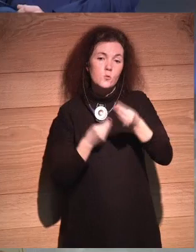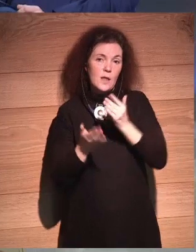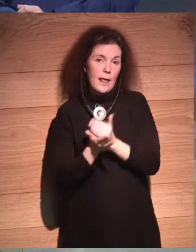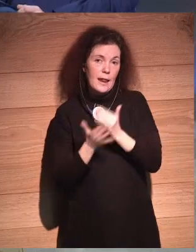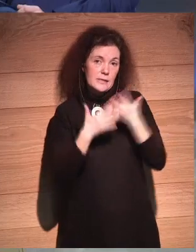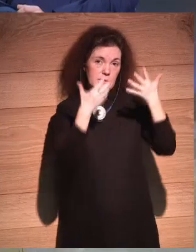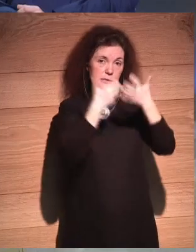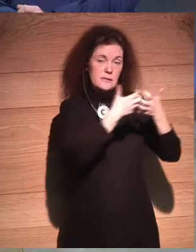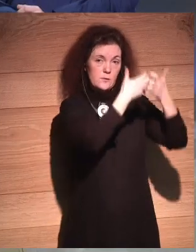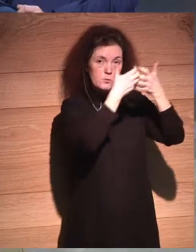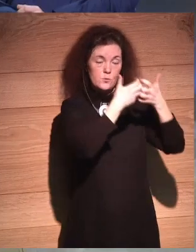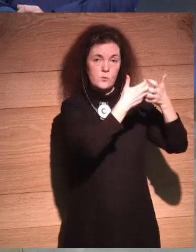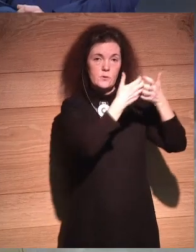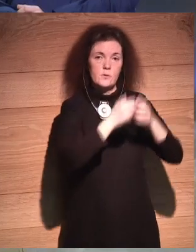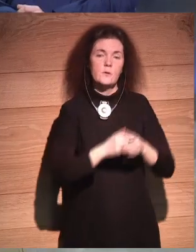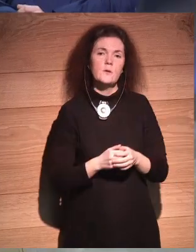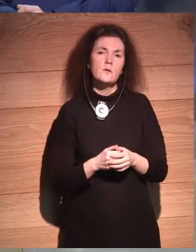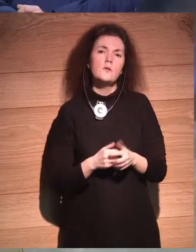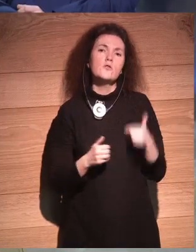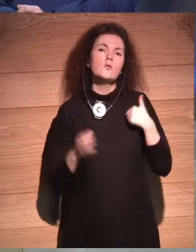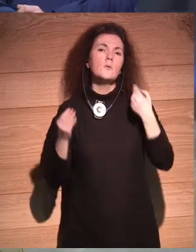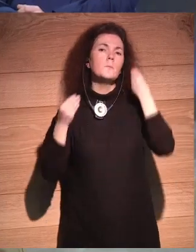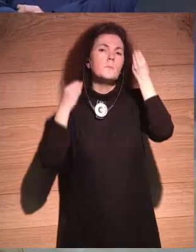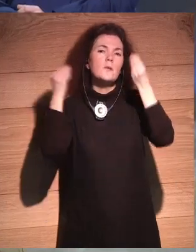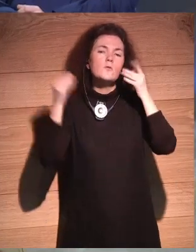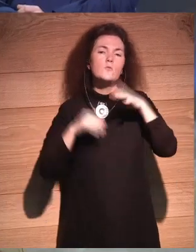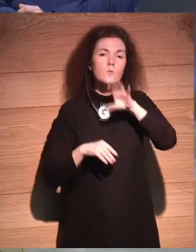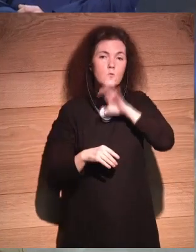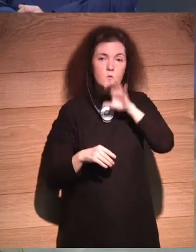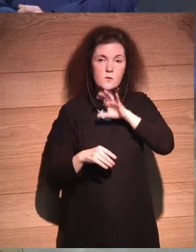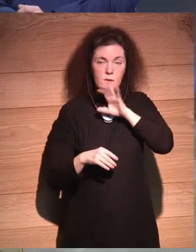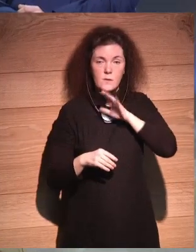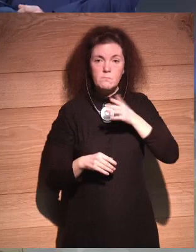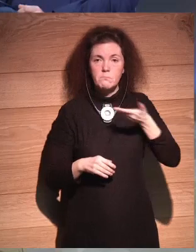en los Estados Unidos. Yo creo que es una gran curiosidad,